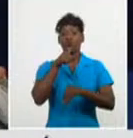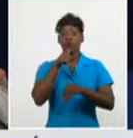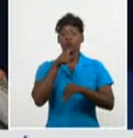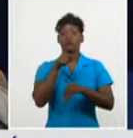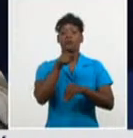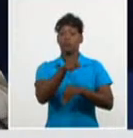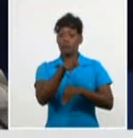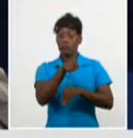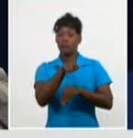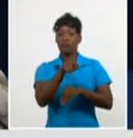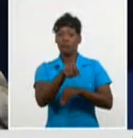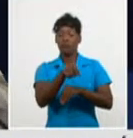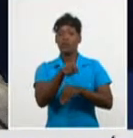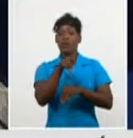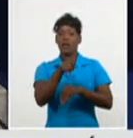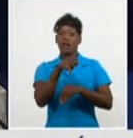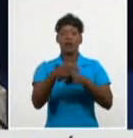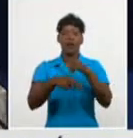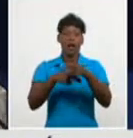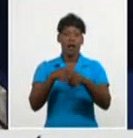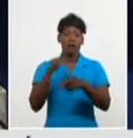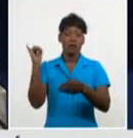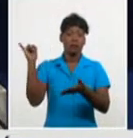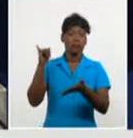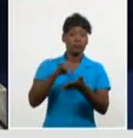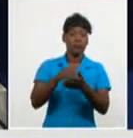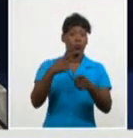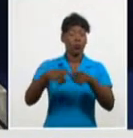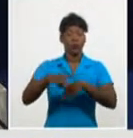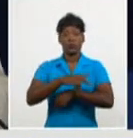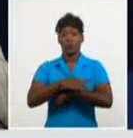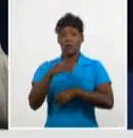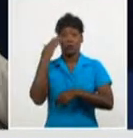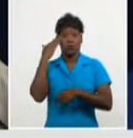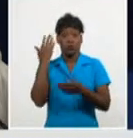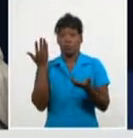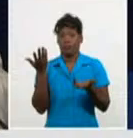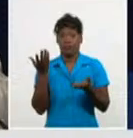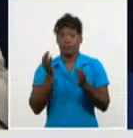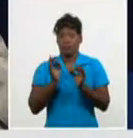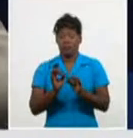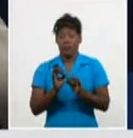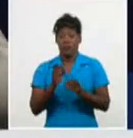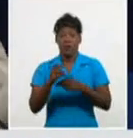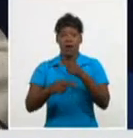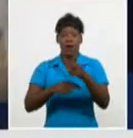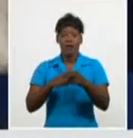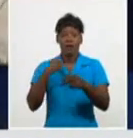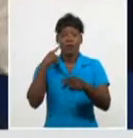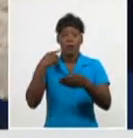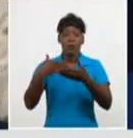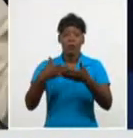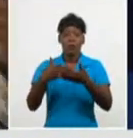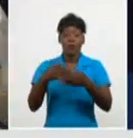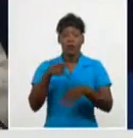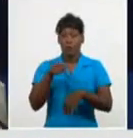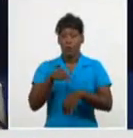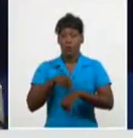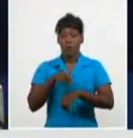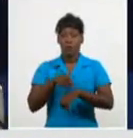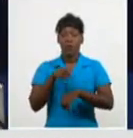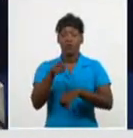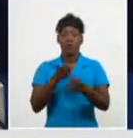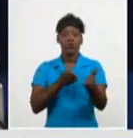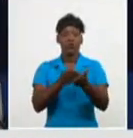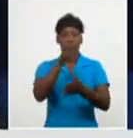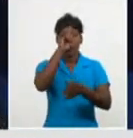componente epidemiológico, viene de países con transmisión, y el tener síntomas. Como sospechoso, se ingresa como